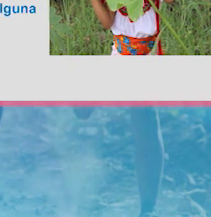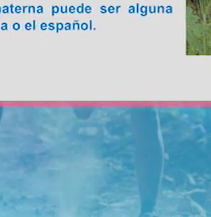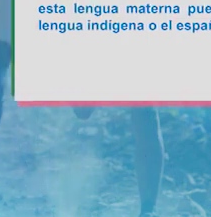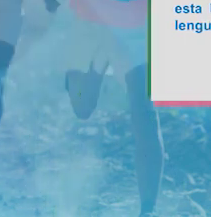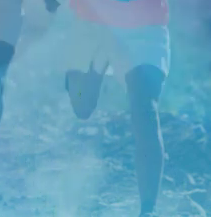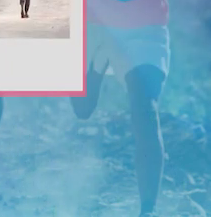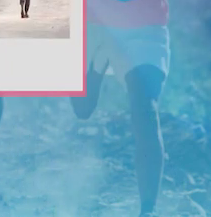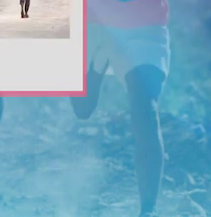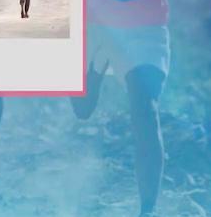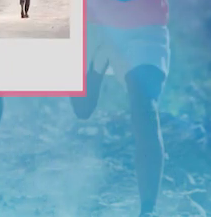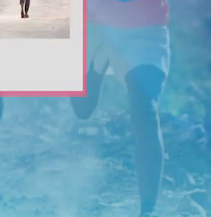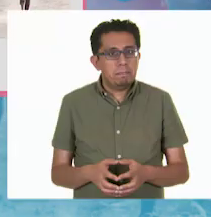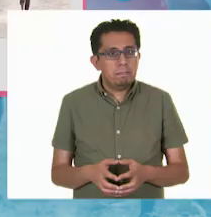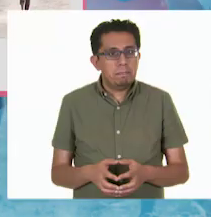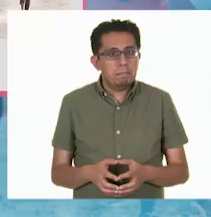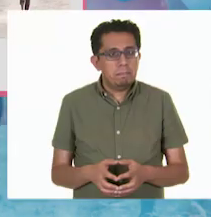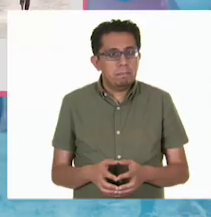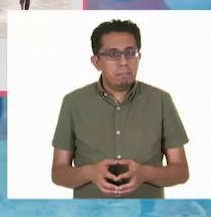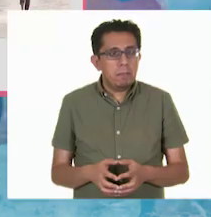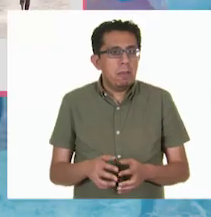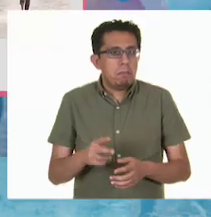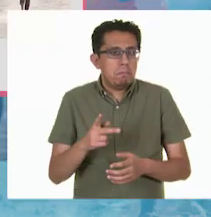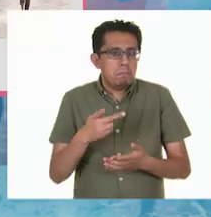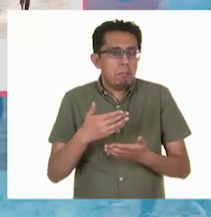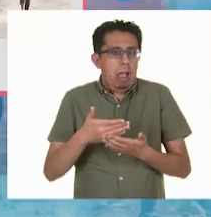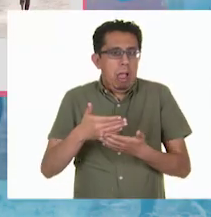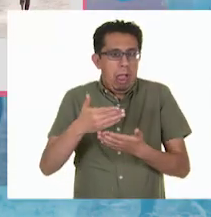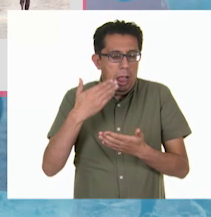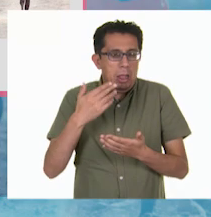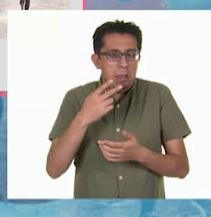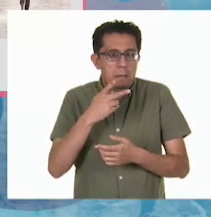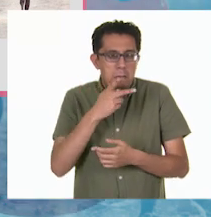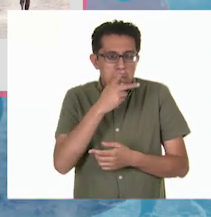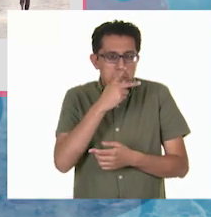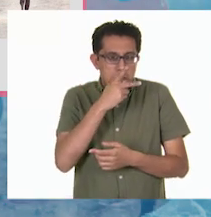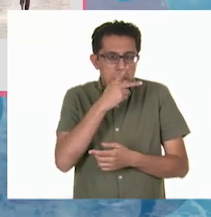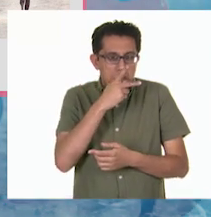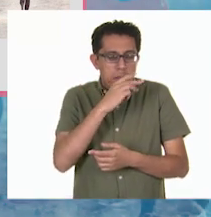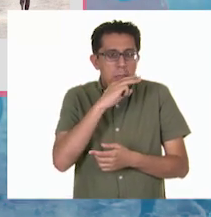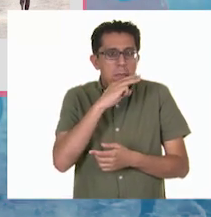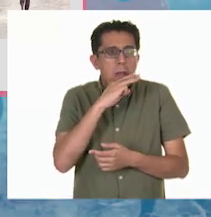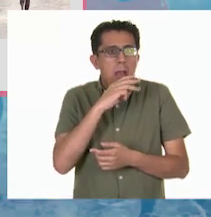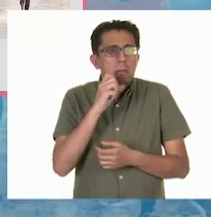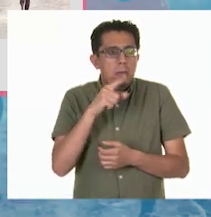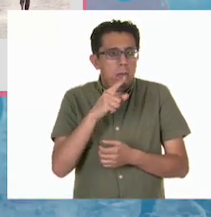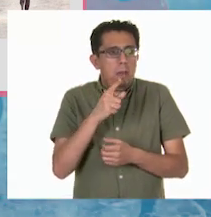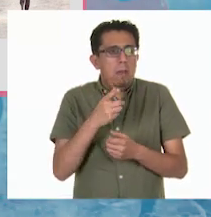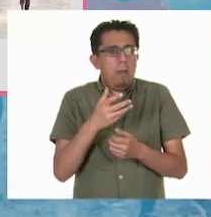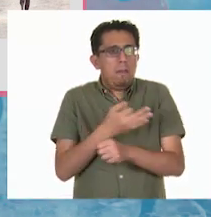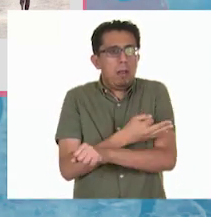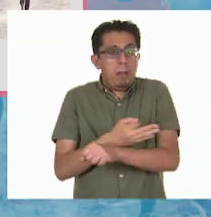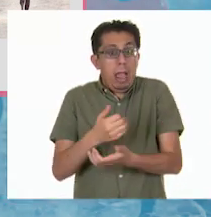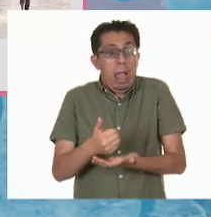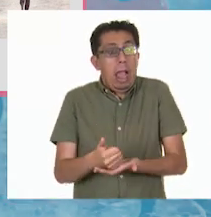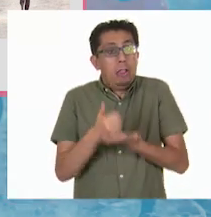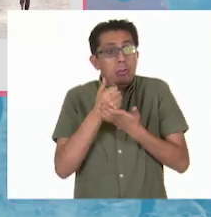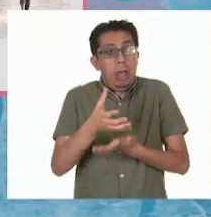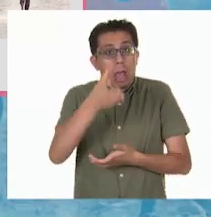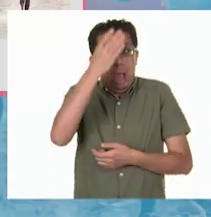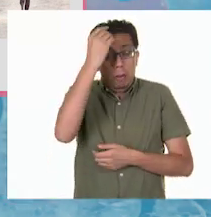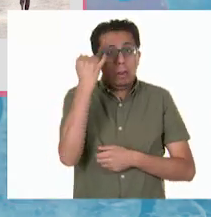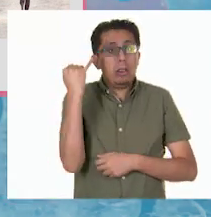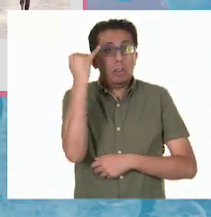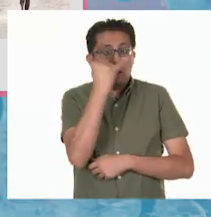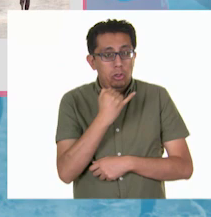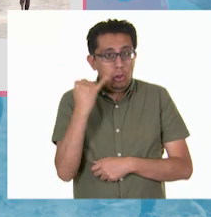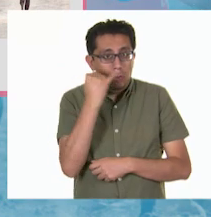nira. Nuestros padres y demás integrantes de la familia facilitan este proceso de aprendizaje, ajustan